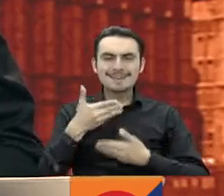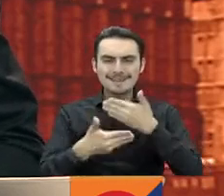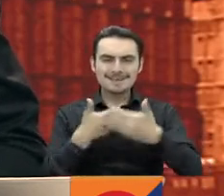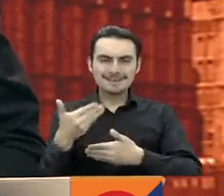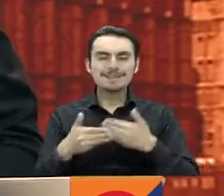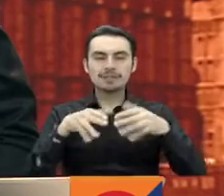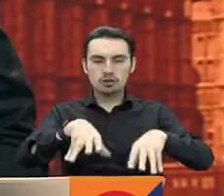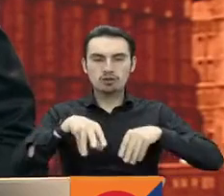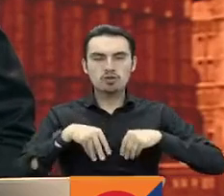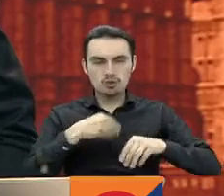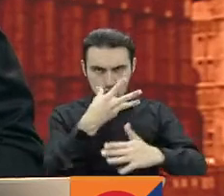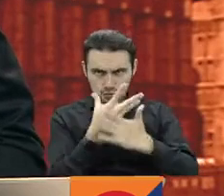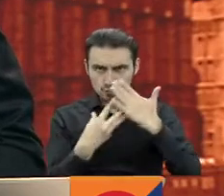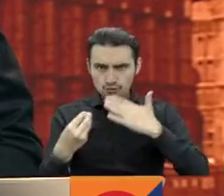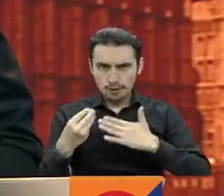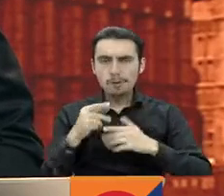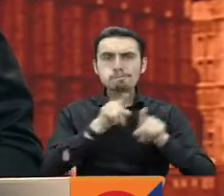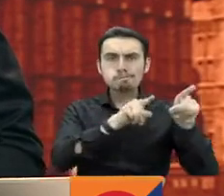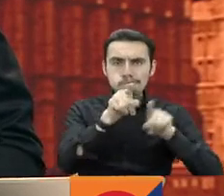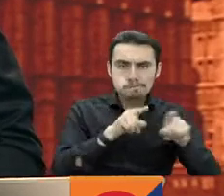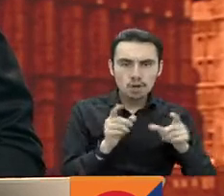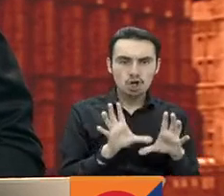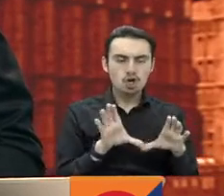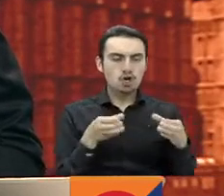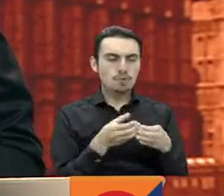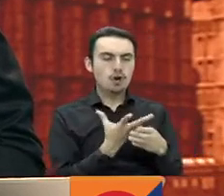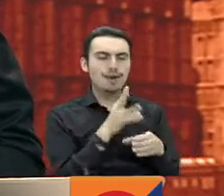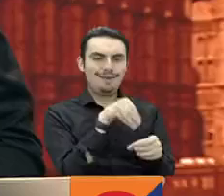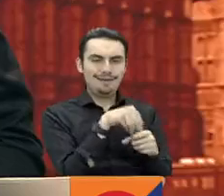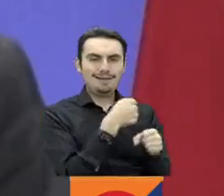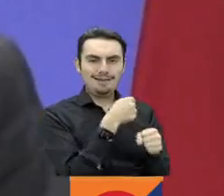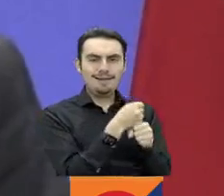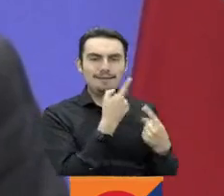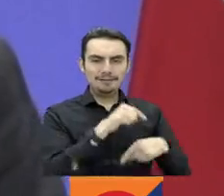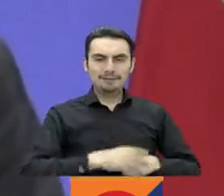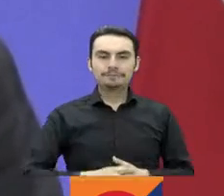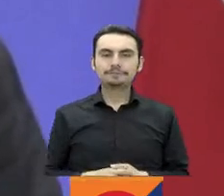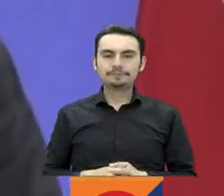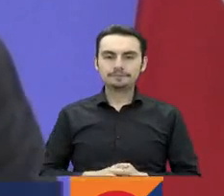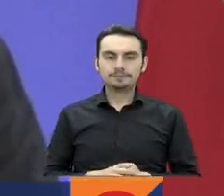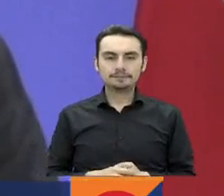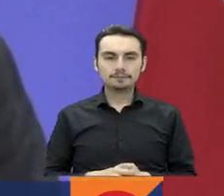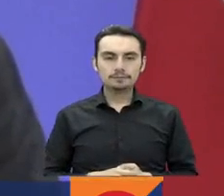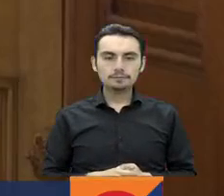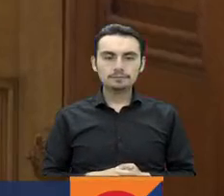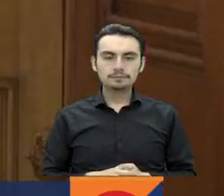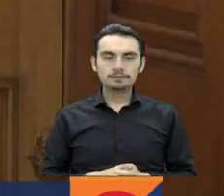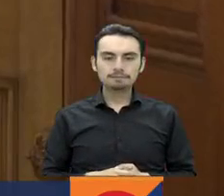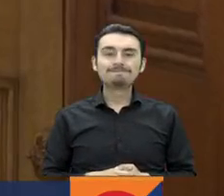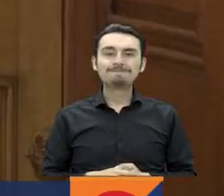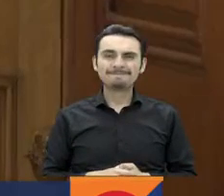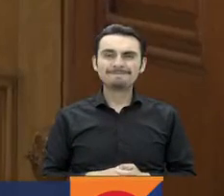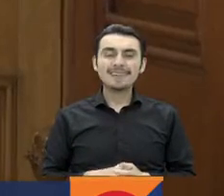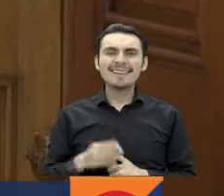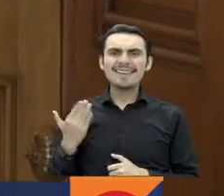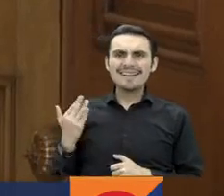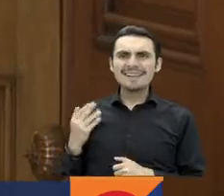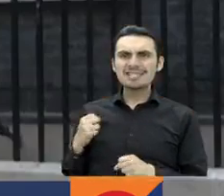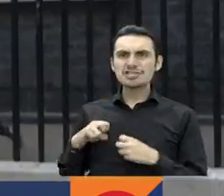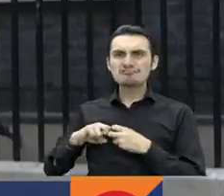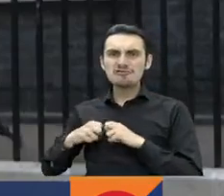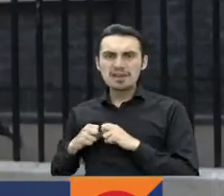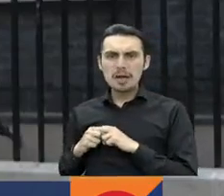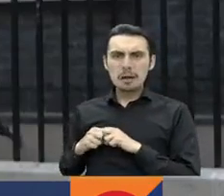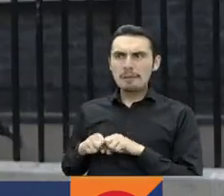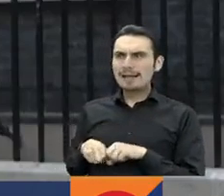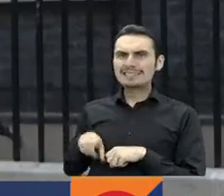y la masiva renuncia de sus funcionarios aceleraron la decisión del mandatario su actitud desafiante y retadora llegó hasta esta mañana